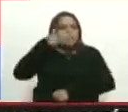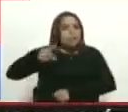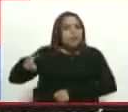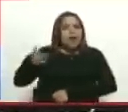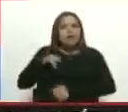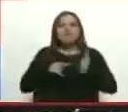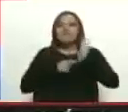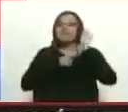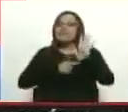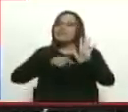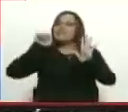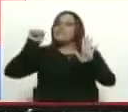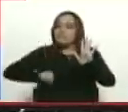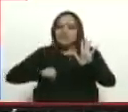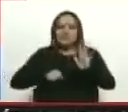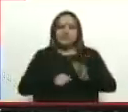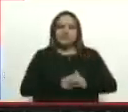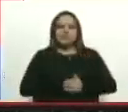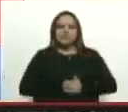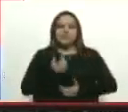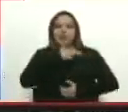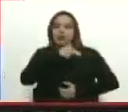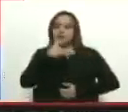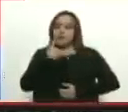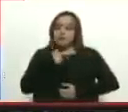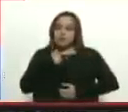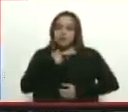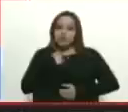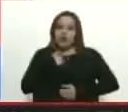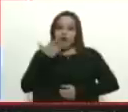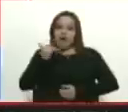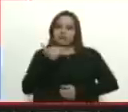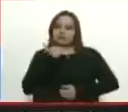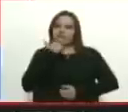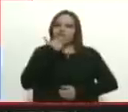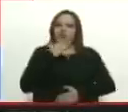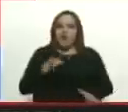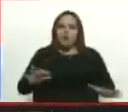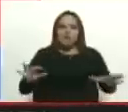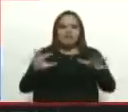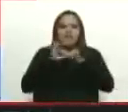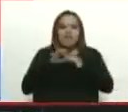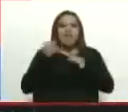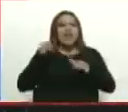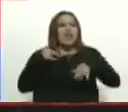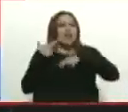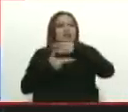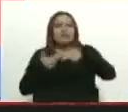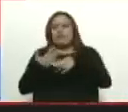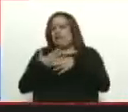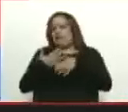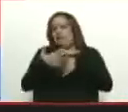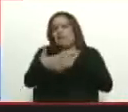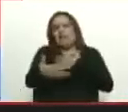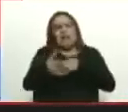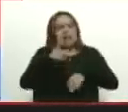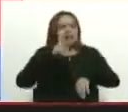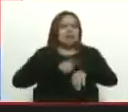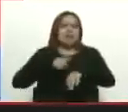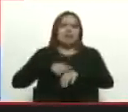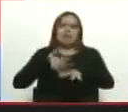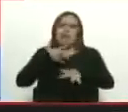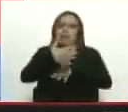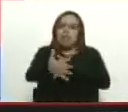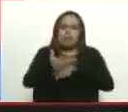ha demostrado que sí, nosotros nos mantenemos unidos aquí. Hay revolución, pero para largo aliento y